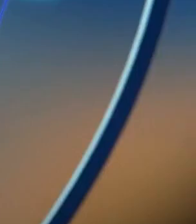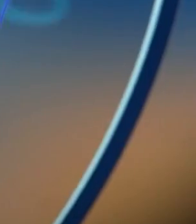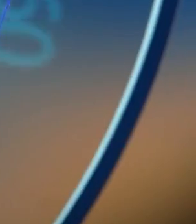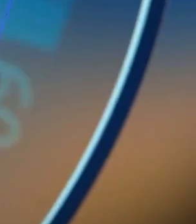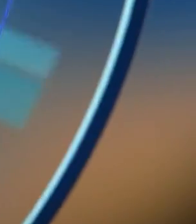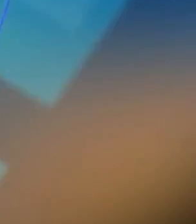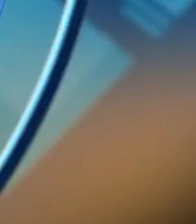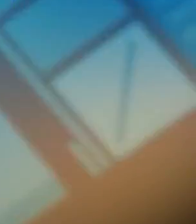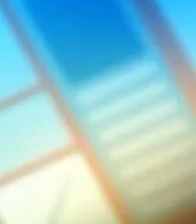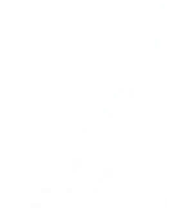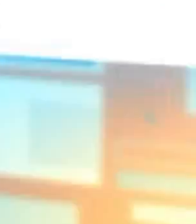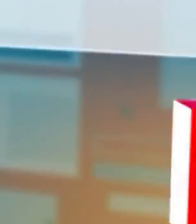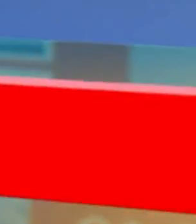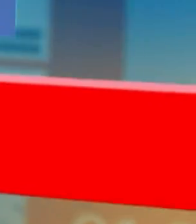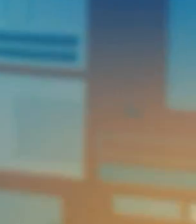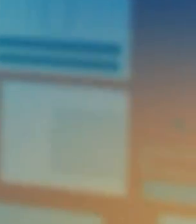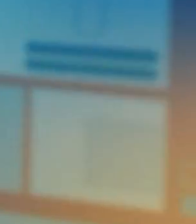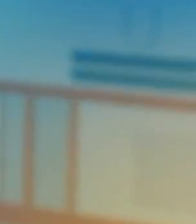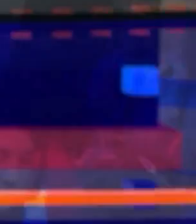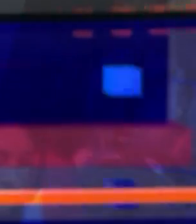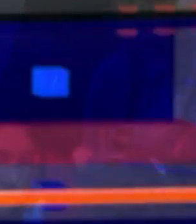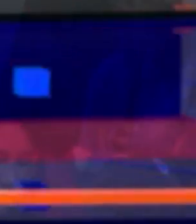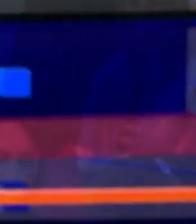Bueno, Walter, muchísimas gracias por acercarte, por tratar de abrir un poco más el panorama de lo que han dejado las